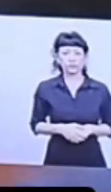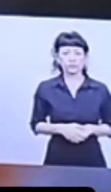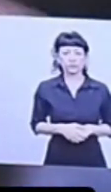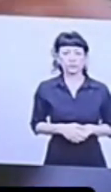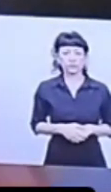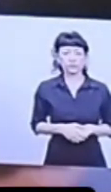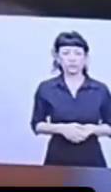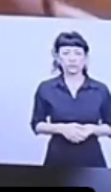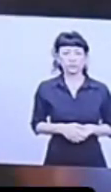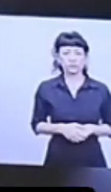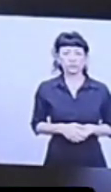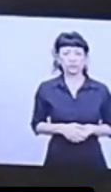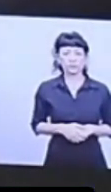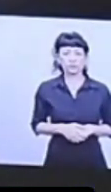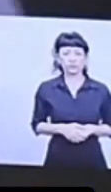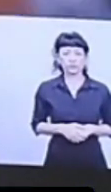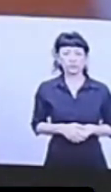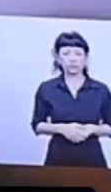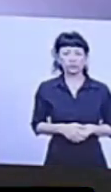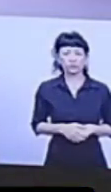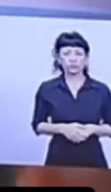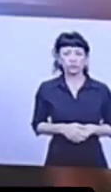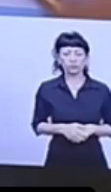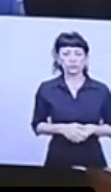senadores y a